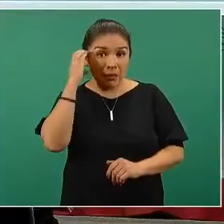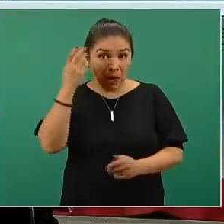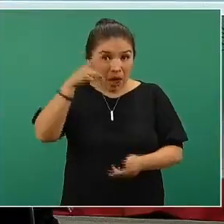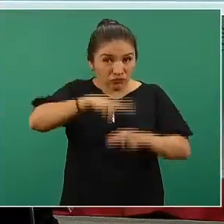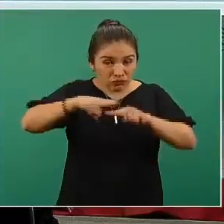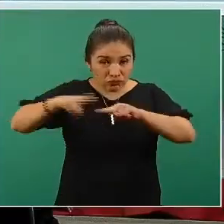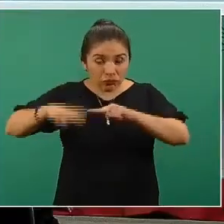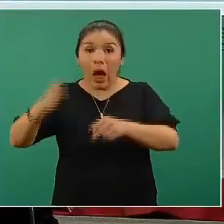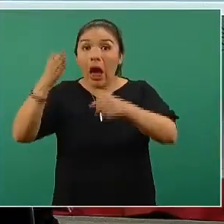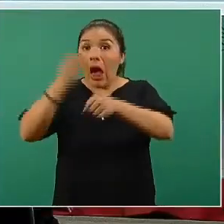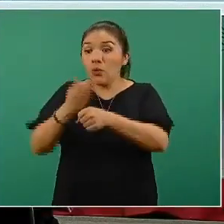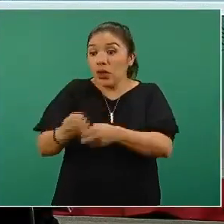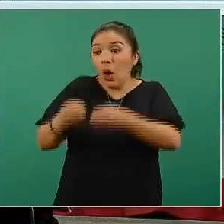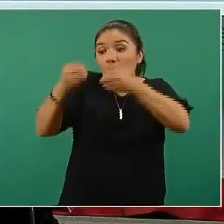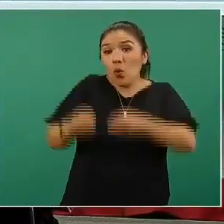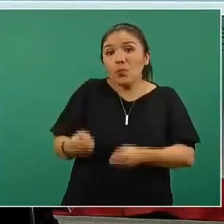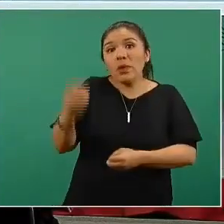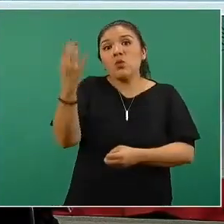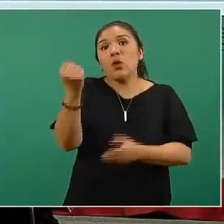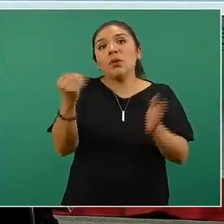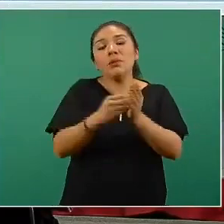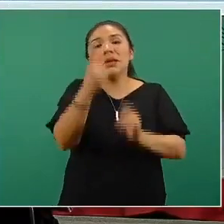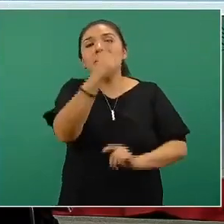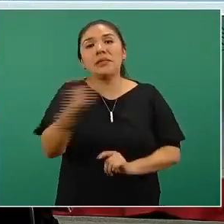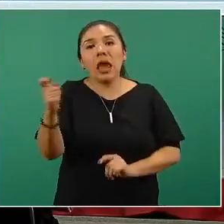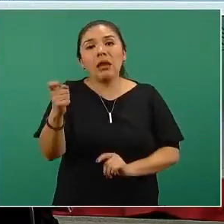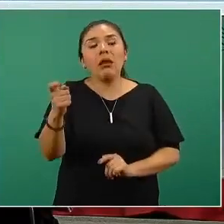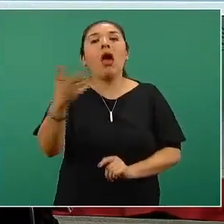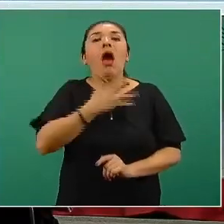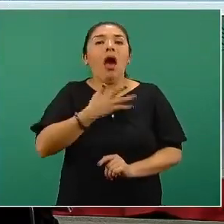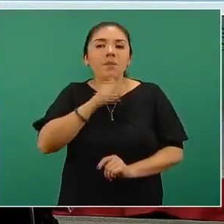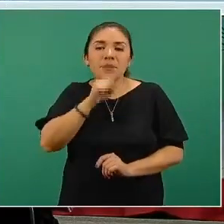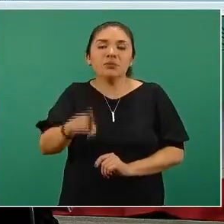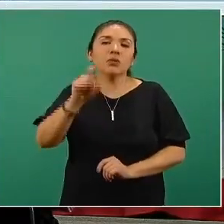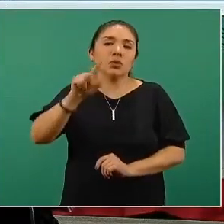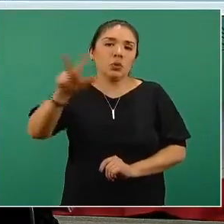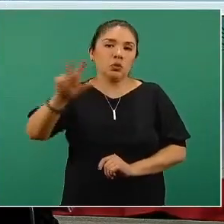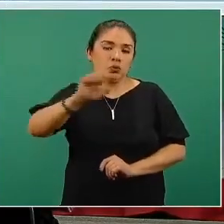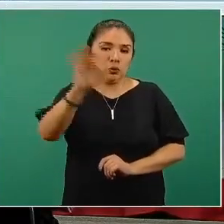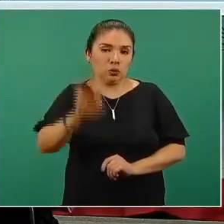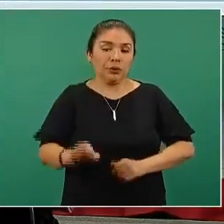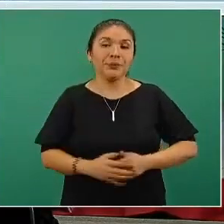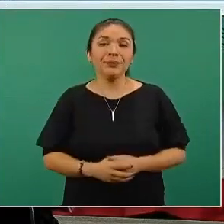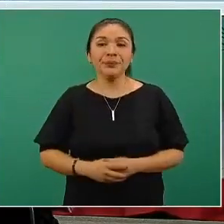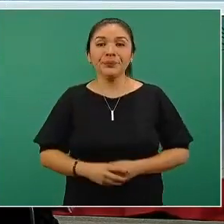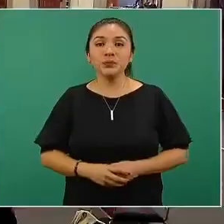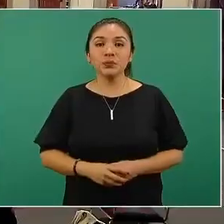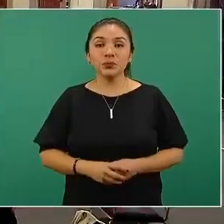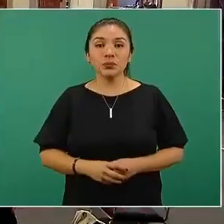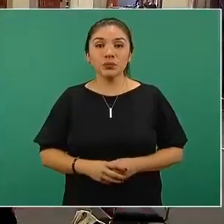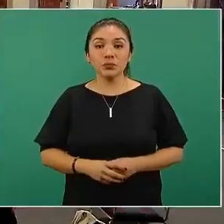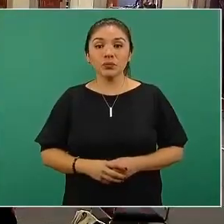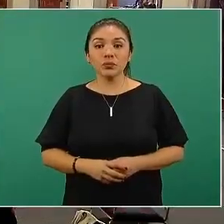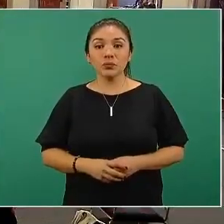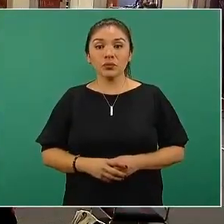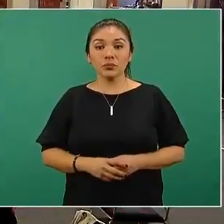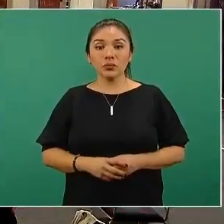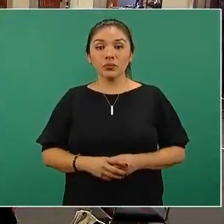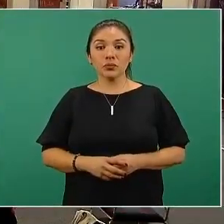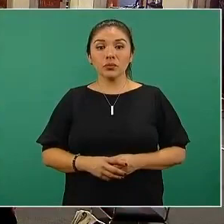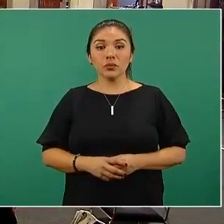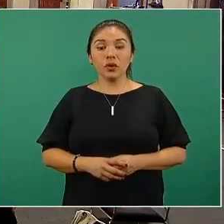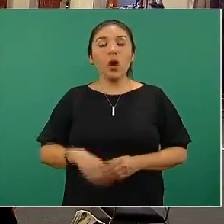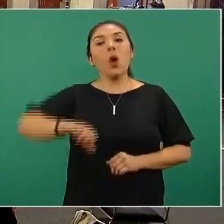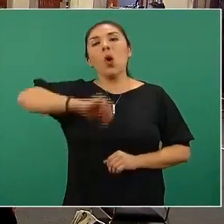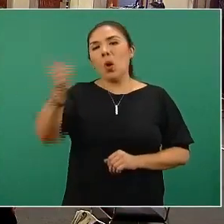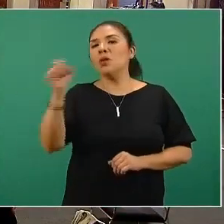cuales actualmente están 9.100 ocupadas, que corresponde a ese 28%. La siguiente, por favor. Y esto es